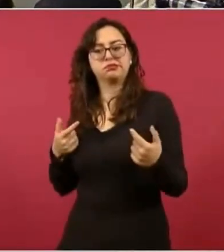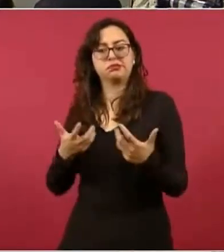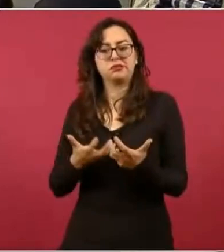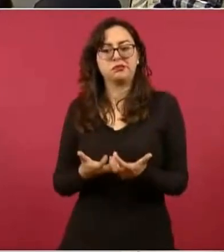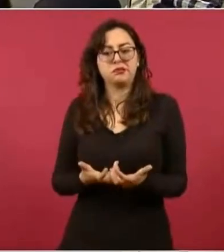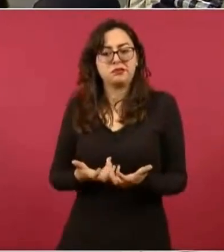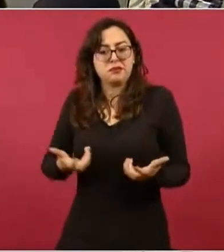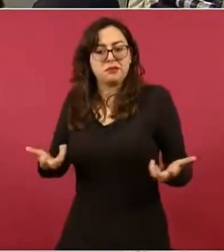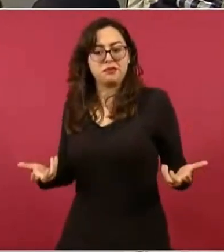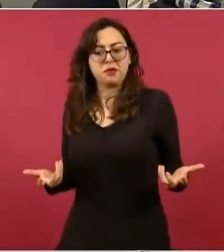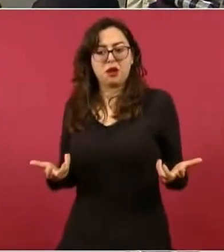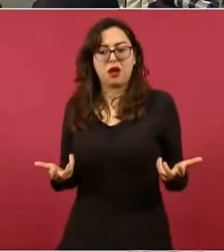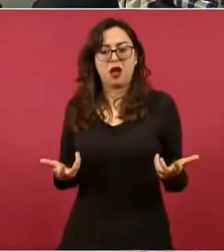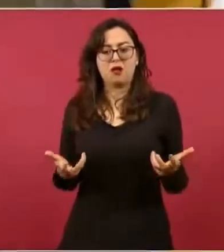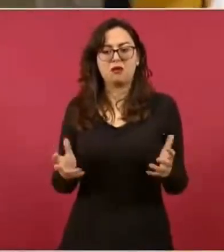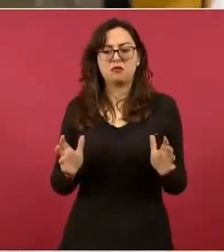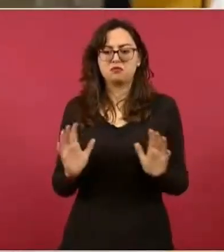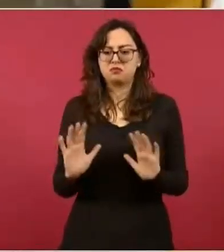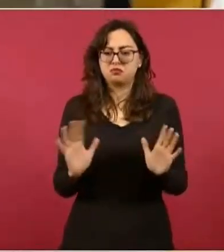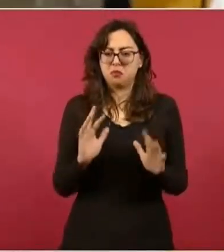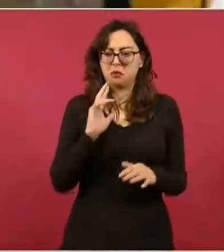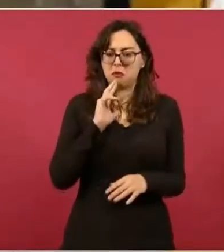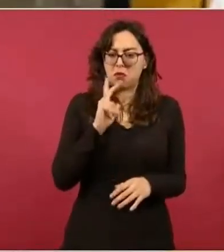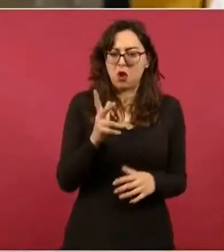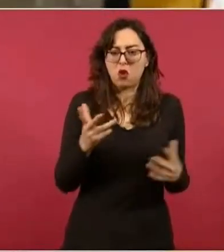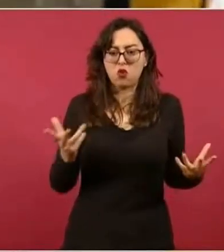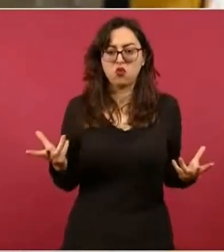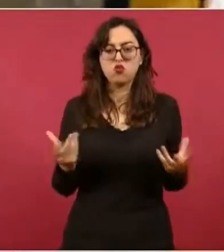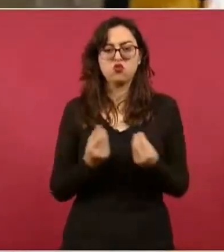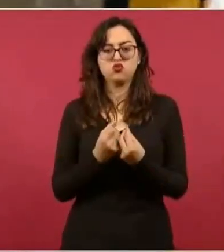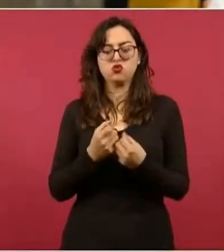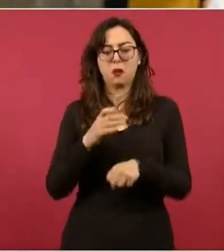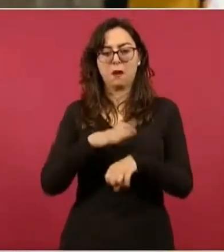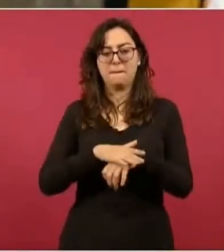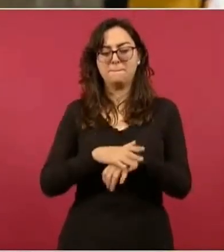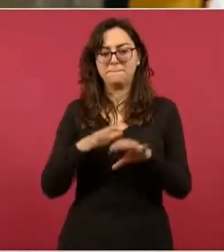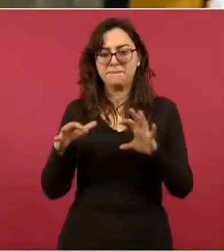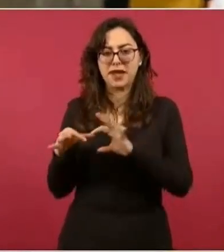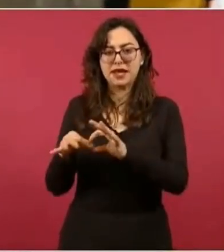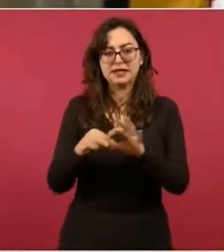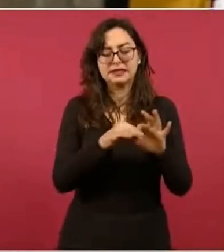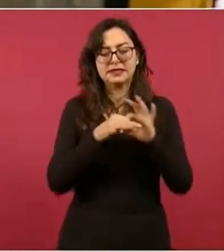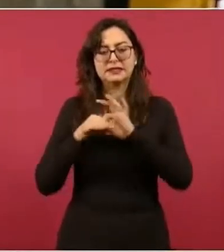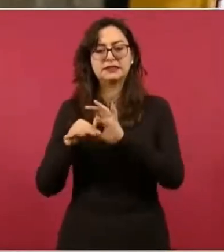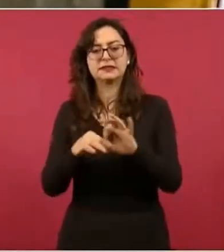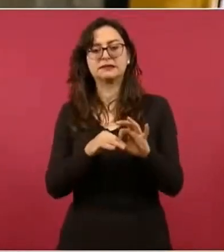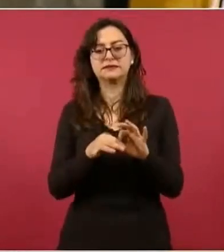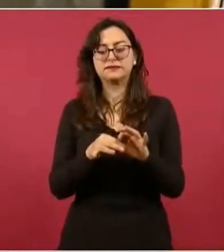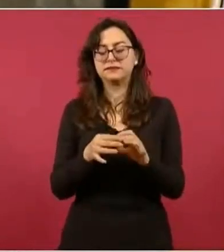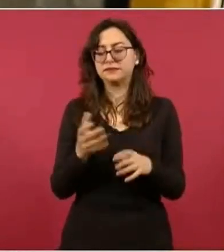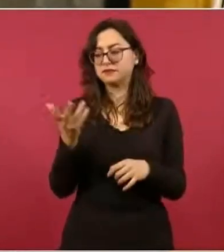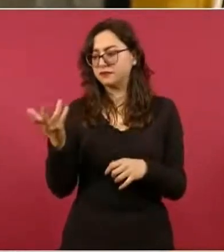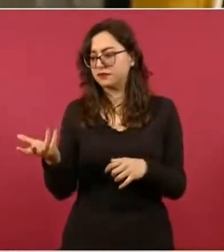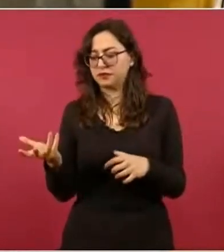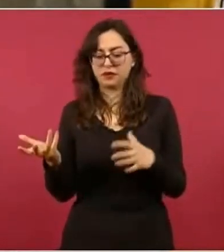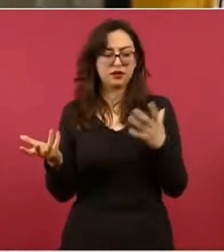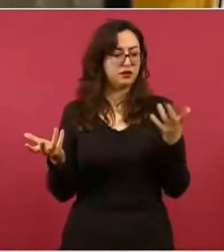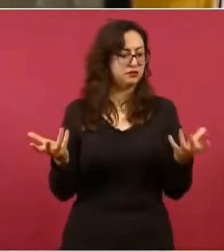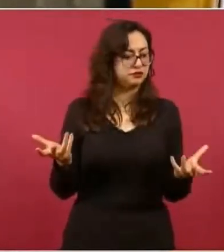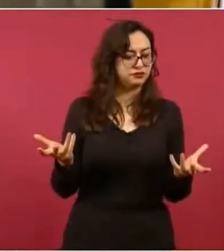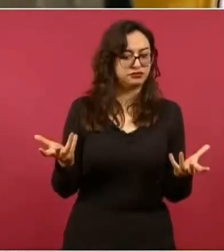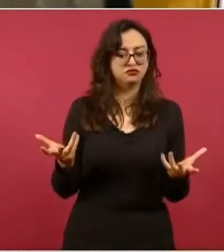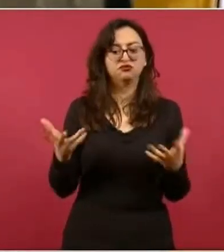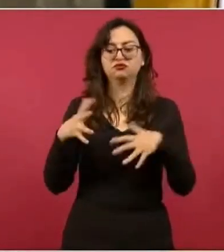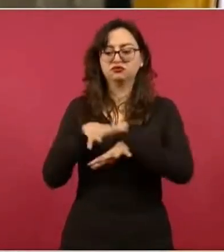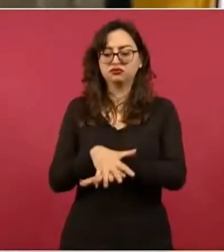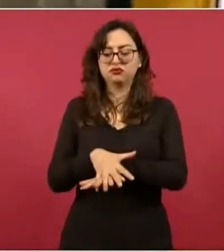alguna manera se pusiera ya hubiera objetividad en este sentido y se explicara tanto de un lado como de otro Cómo